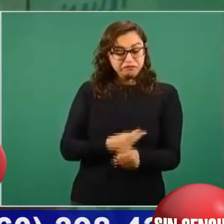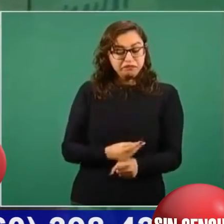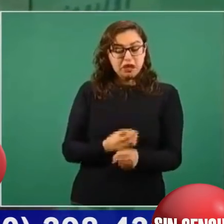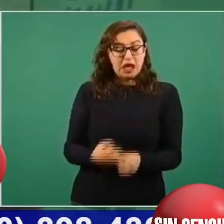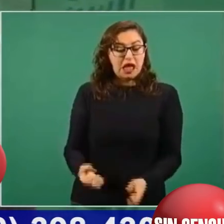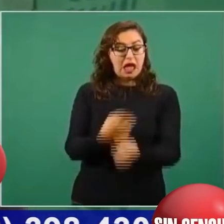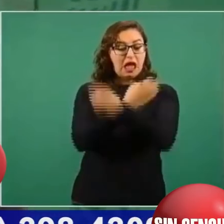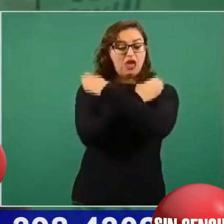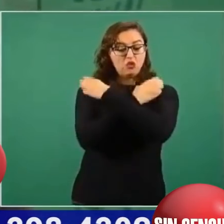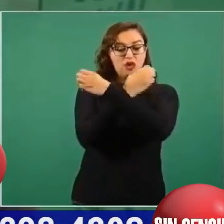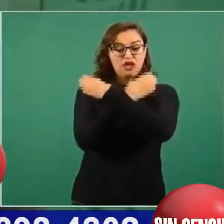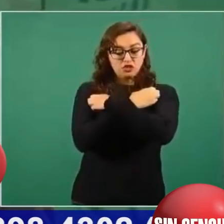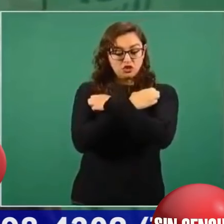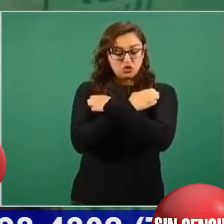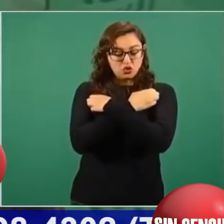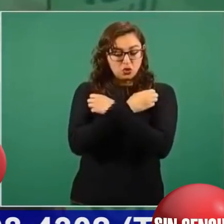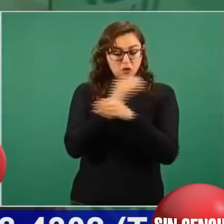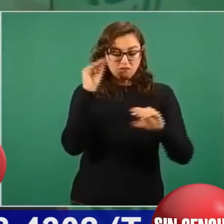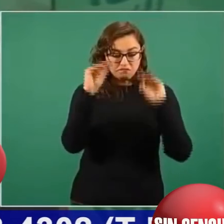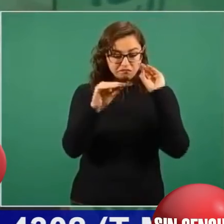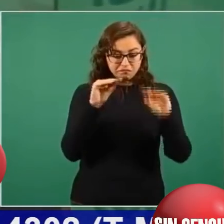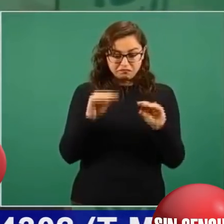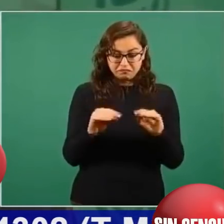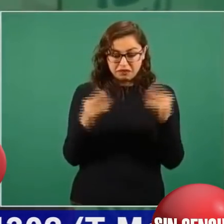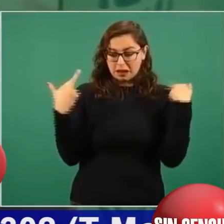educativa sin los maestros.